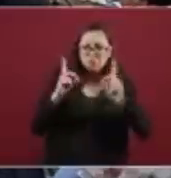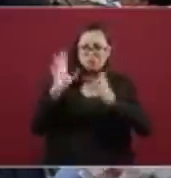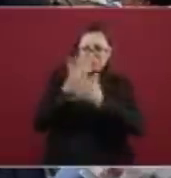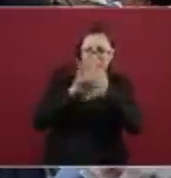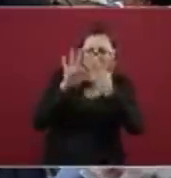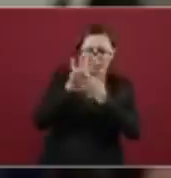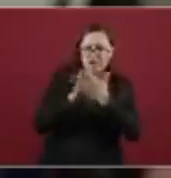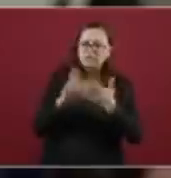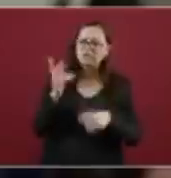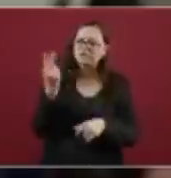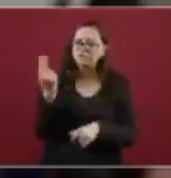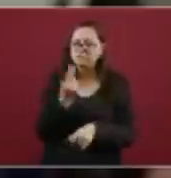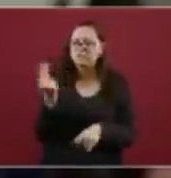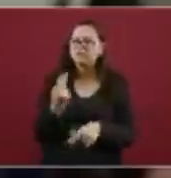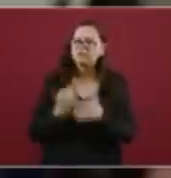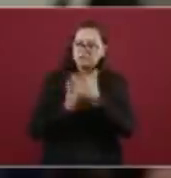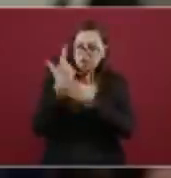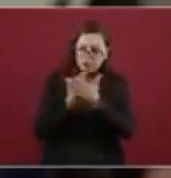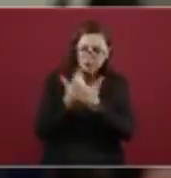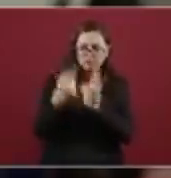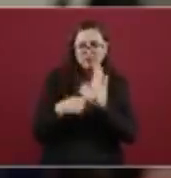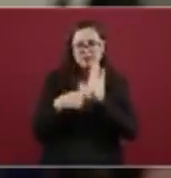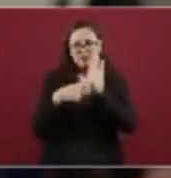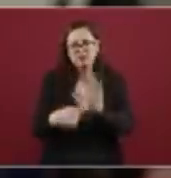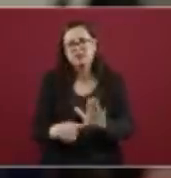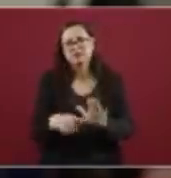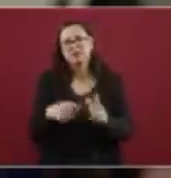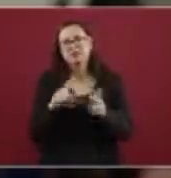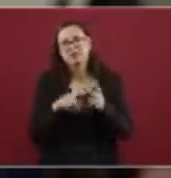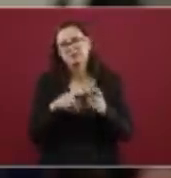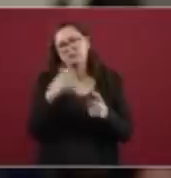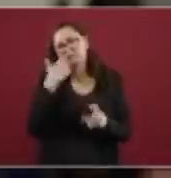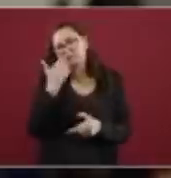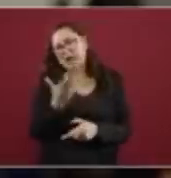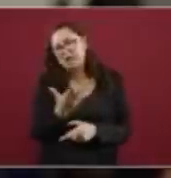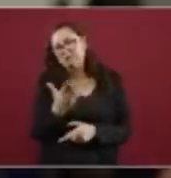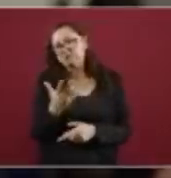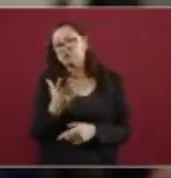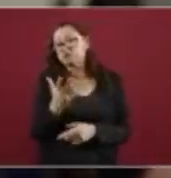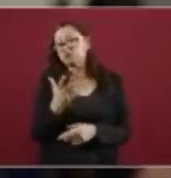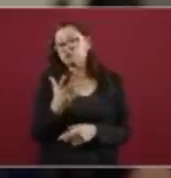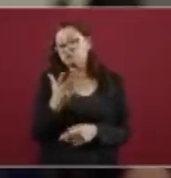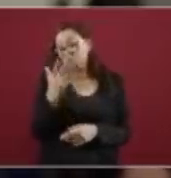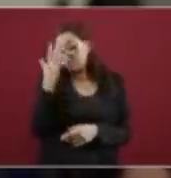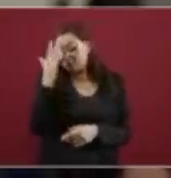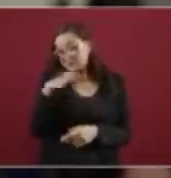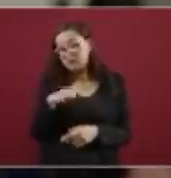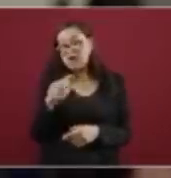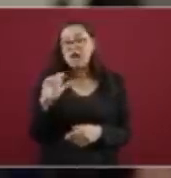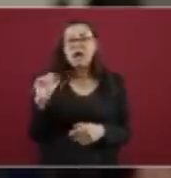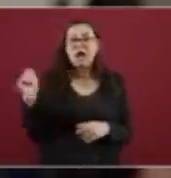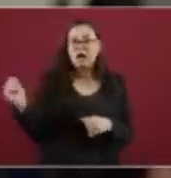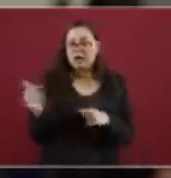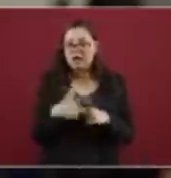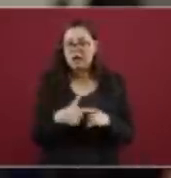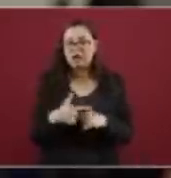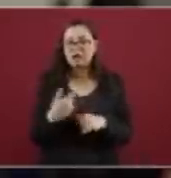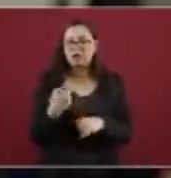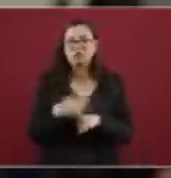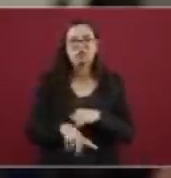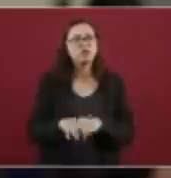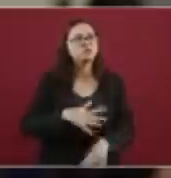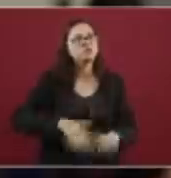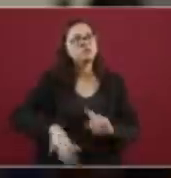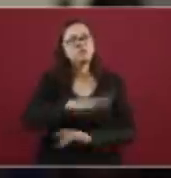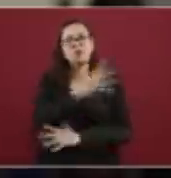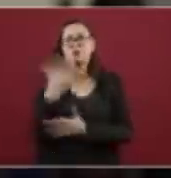se informe cómo se aplicaron esos recursos. Quisiéramos saber, si hay una perspectiva para que haya una remediación total de los daños ambientales que